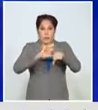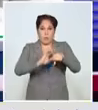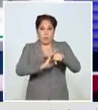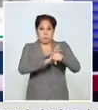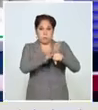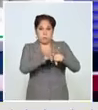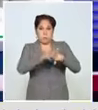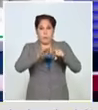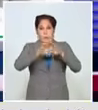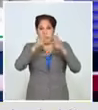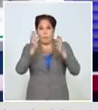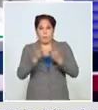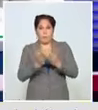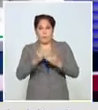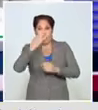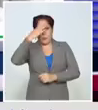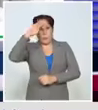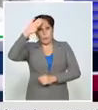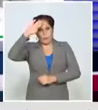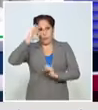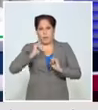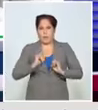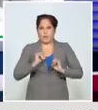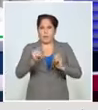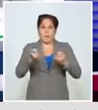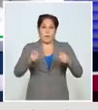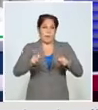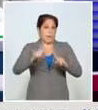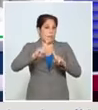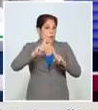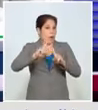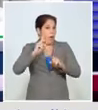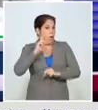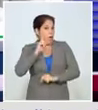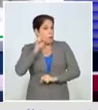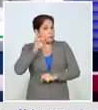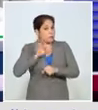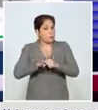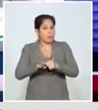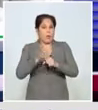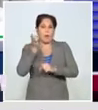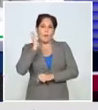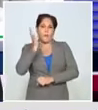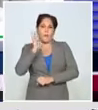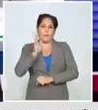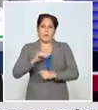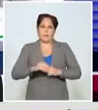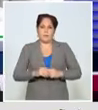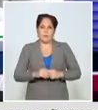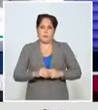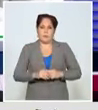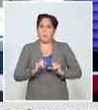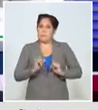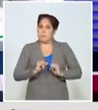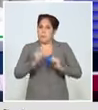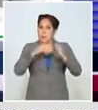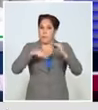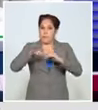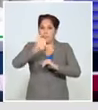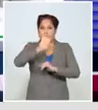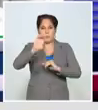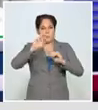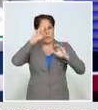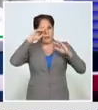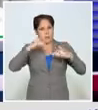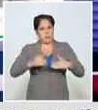de Cuba que transmite el sistema de la radio y la televisión cubana a partir de esta conferencia de prensa que ofrece el Ministerio de Salud Pública de